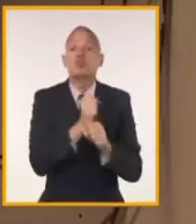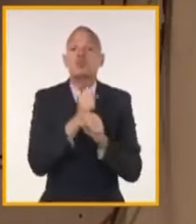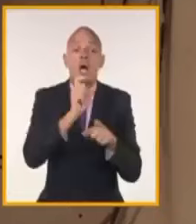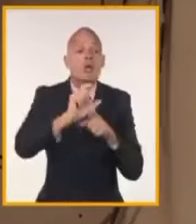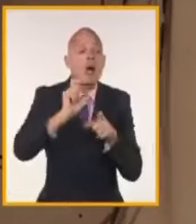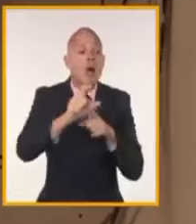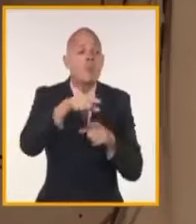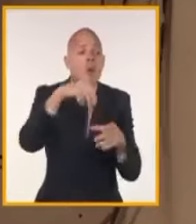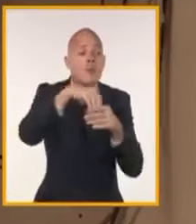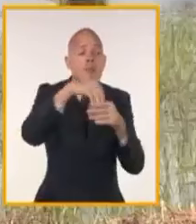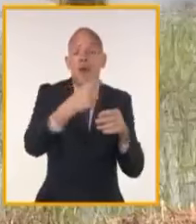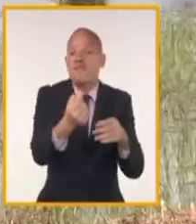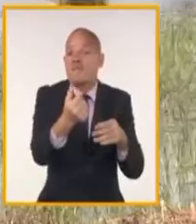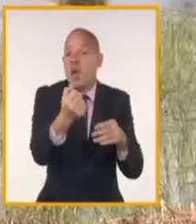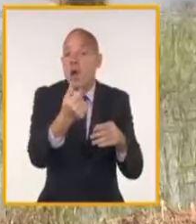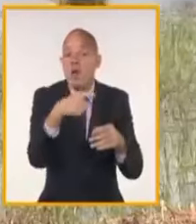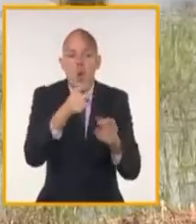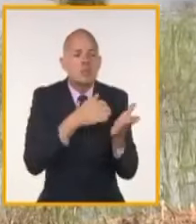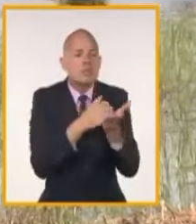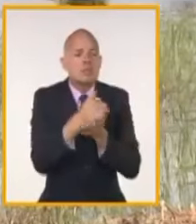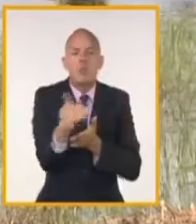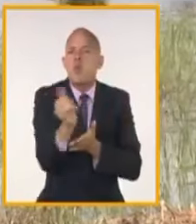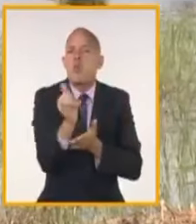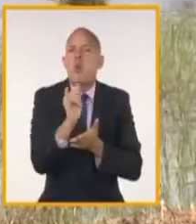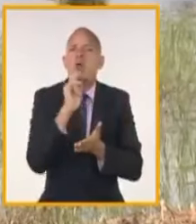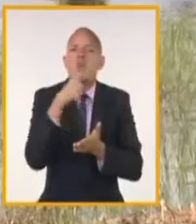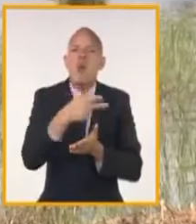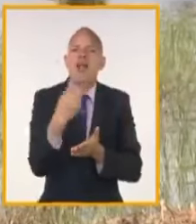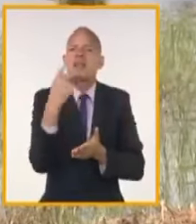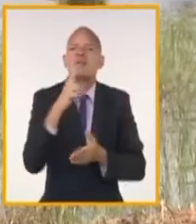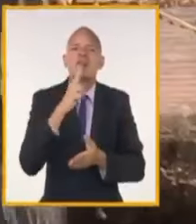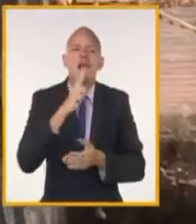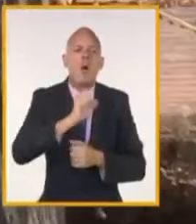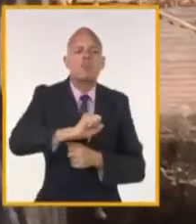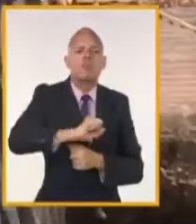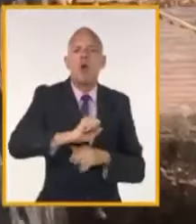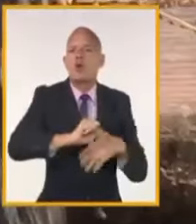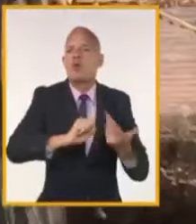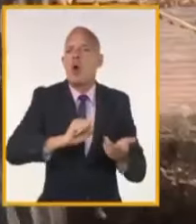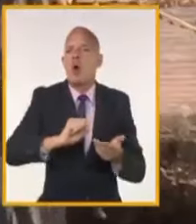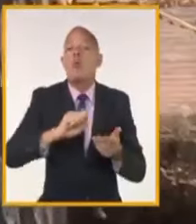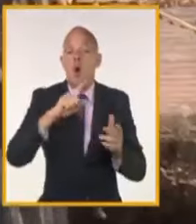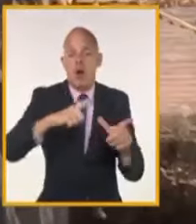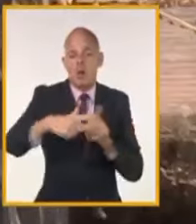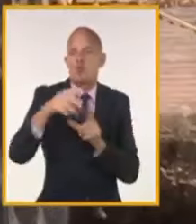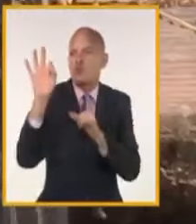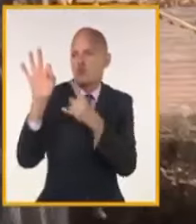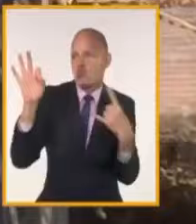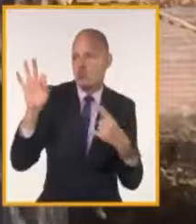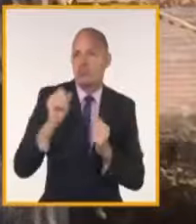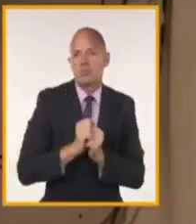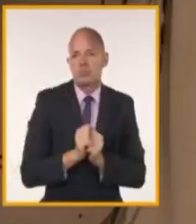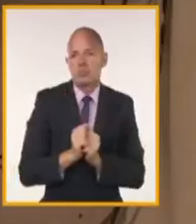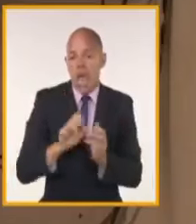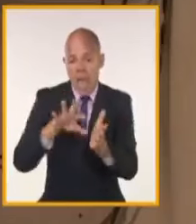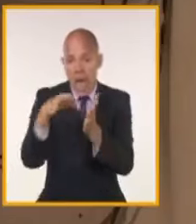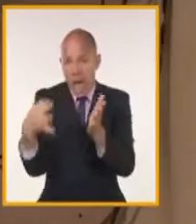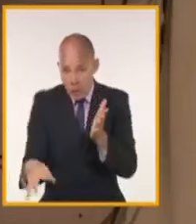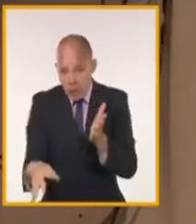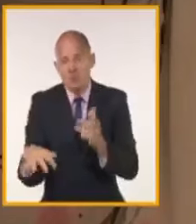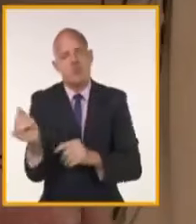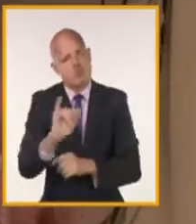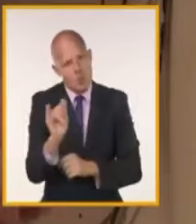energía renovable si yo produzco el arroz que lo tengo tenga y el tabaco también yo creo que es una idea para darle